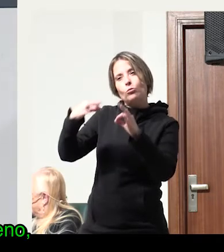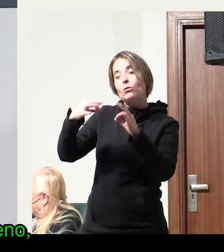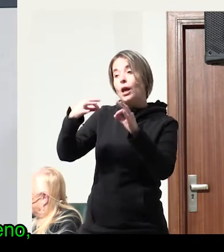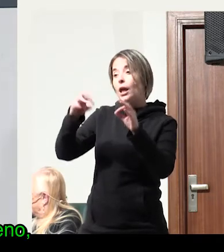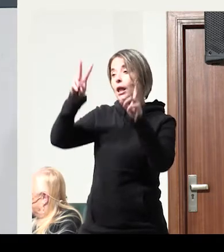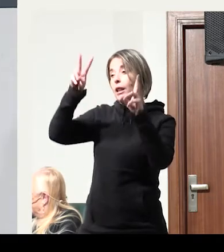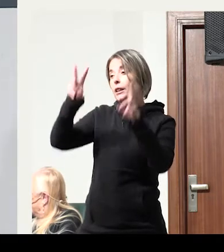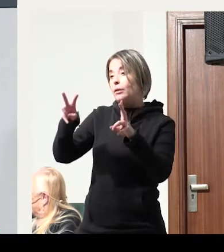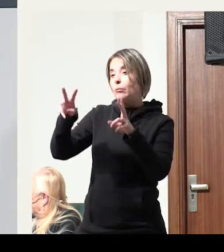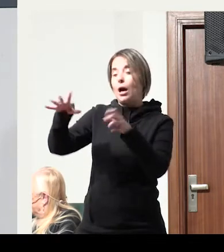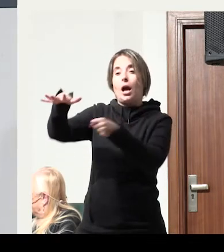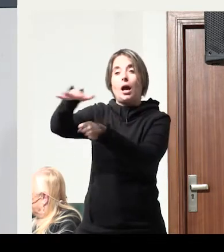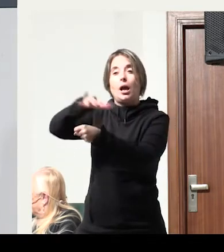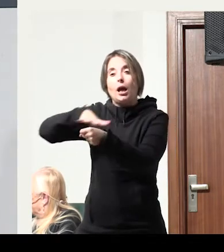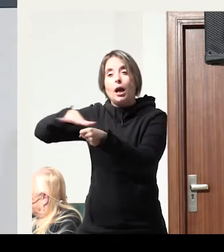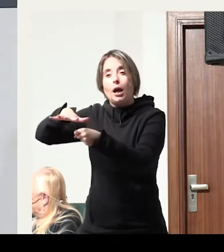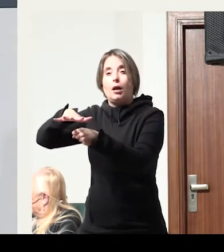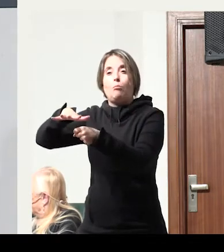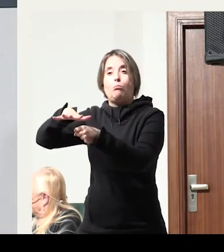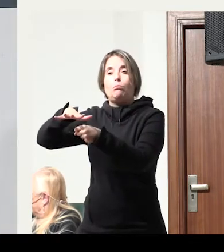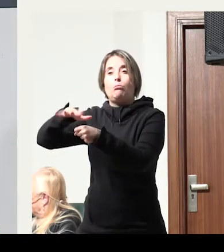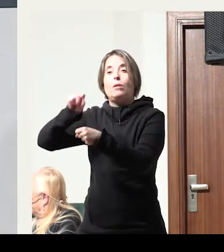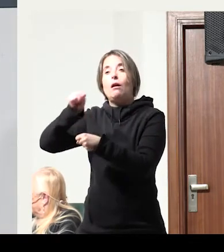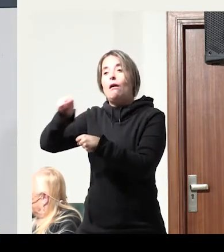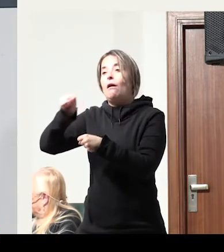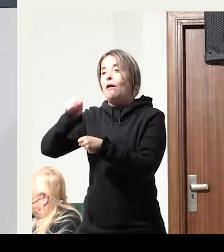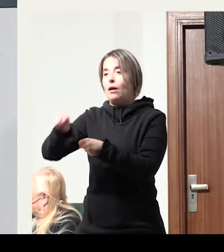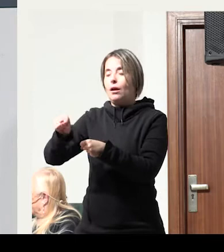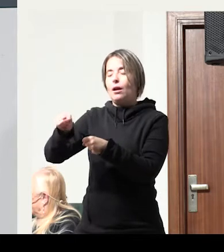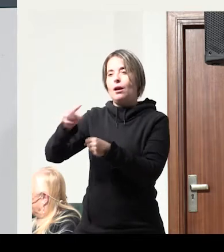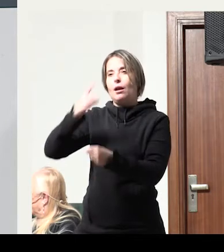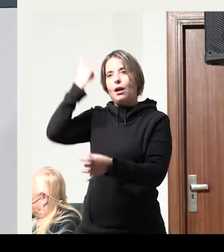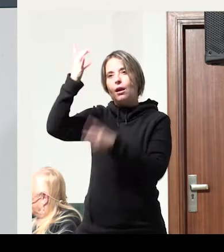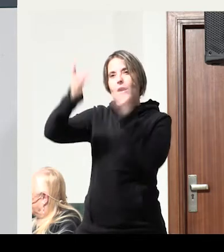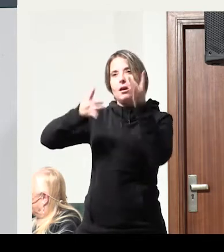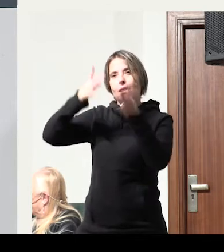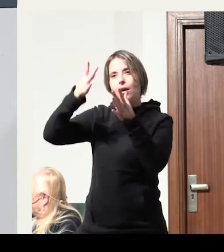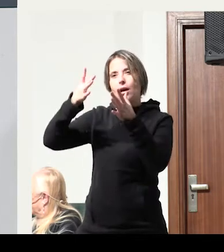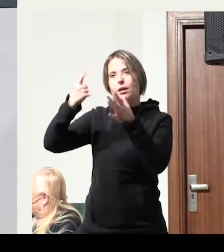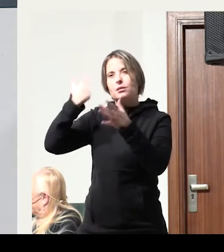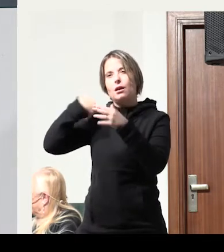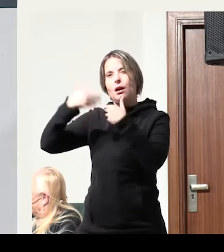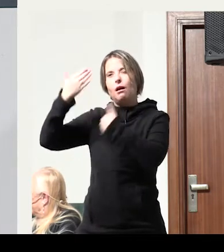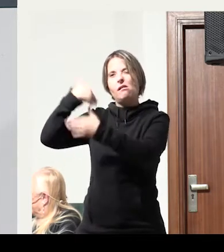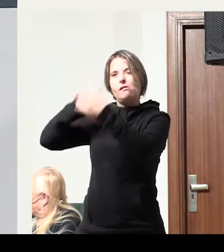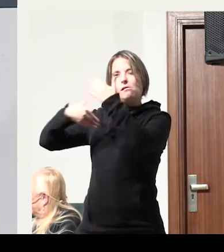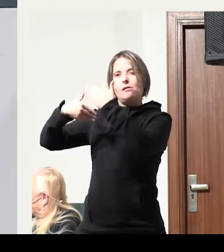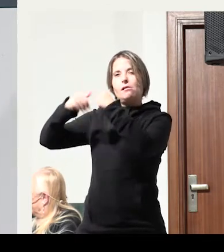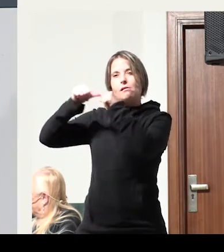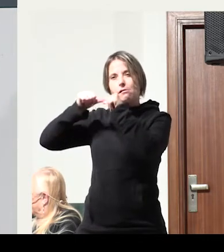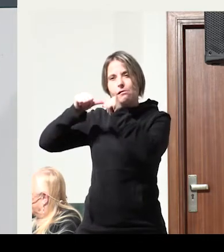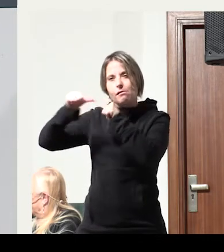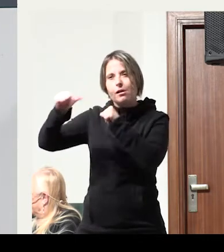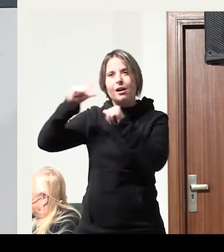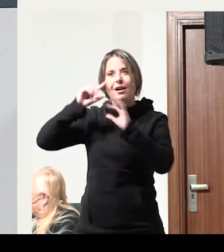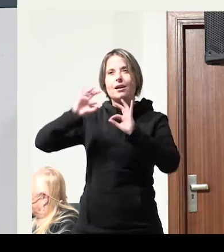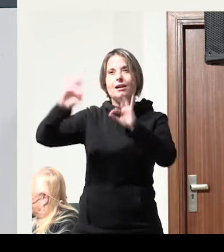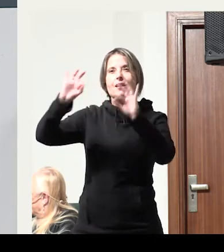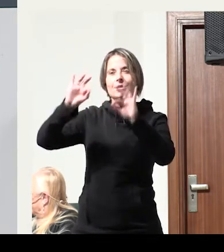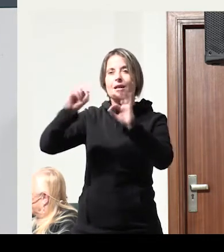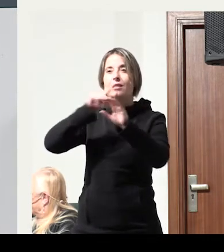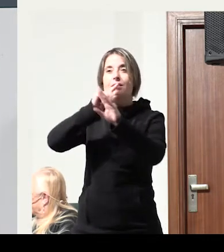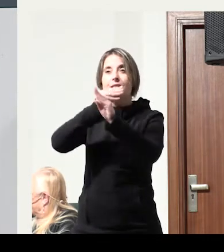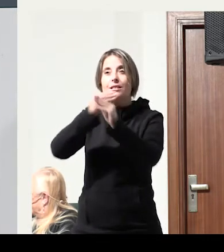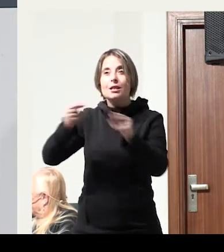campo, un terreno donde las ideas se están poniendo rancias y las nuevas realidades, incluso en silencio, comienzan a